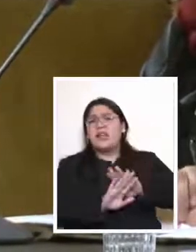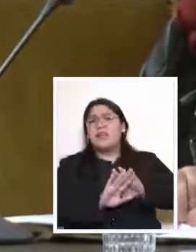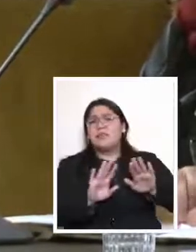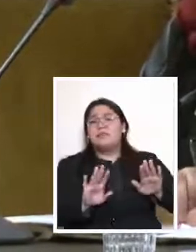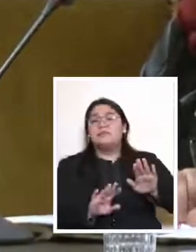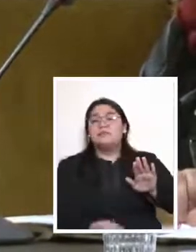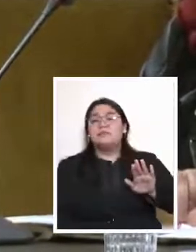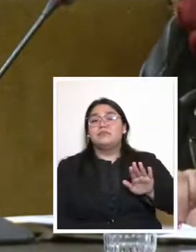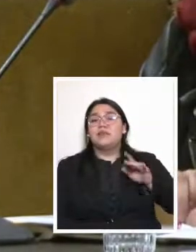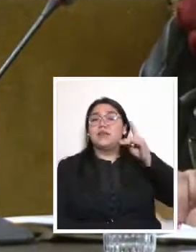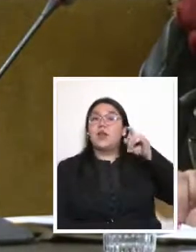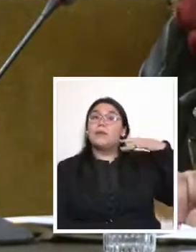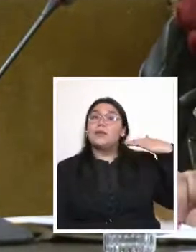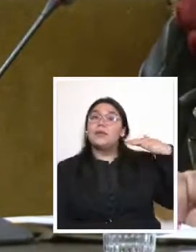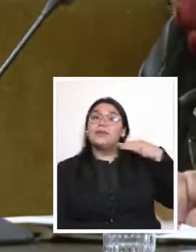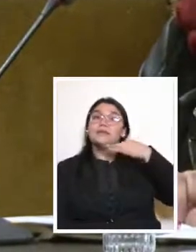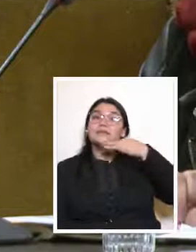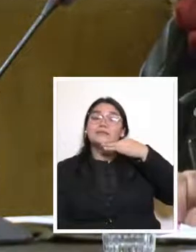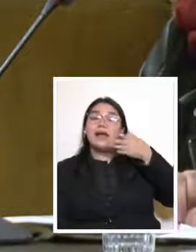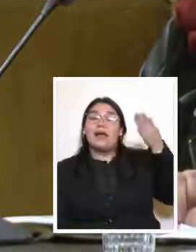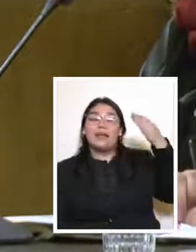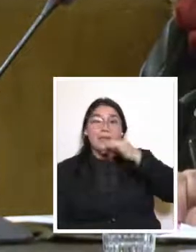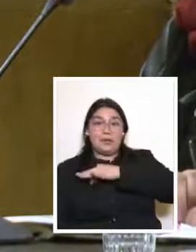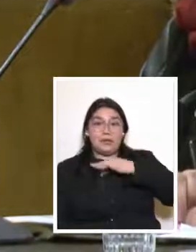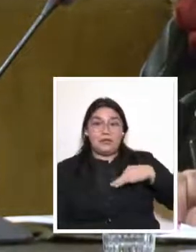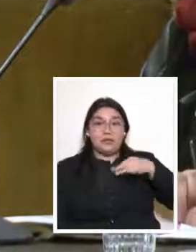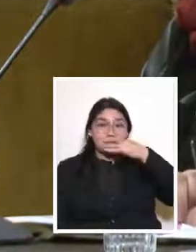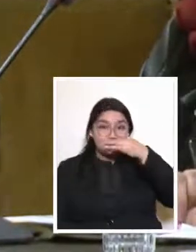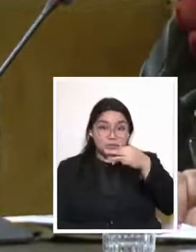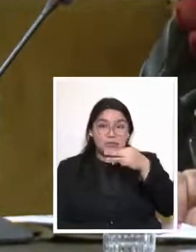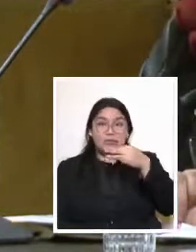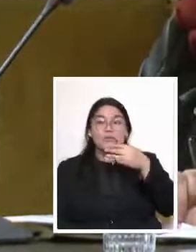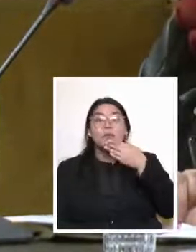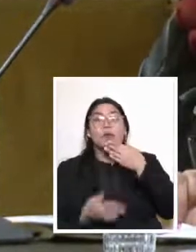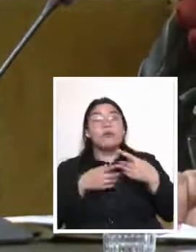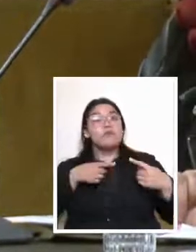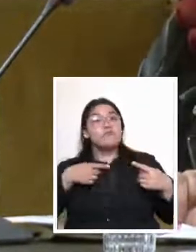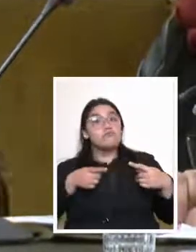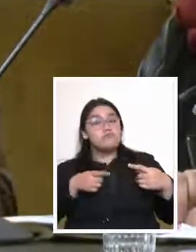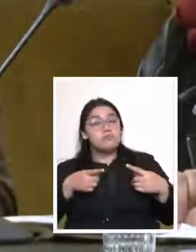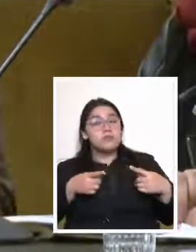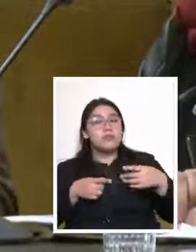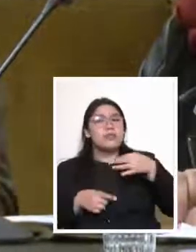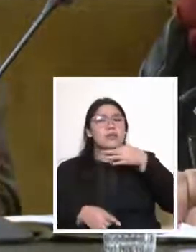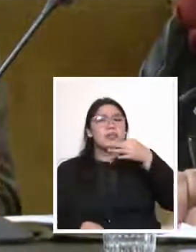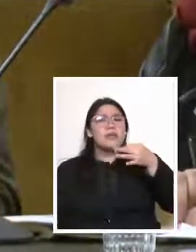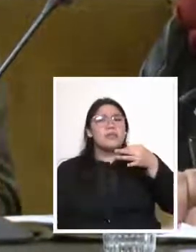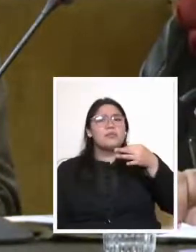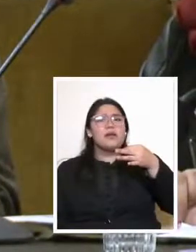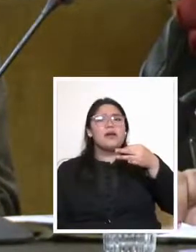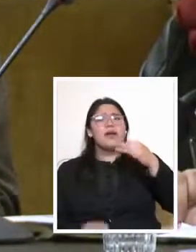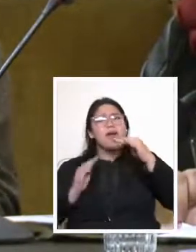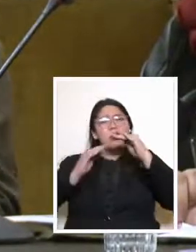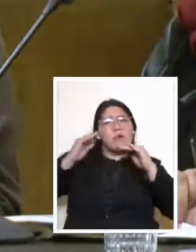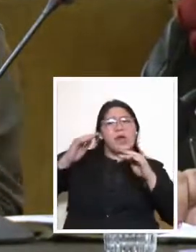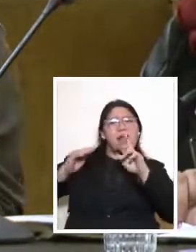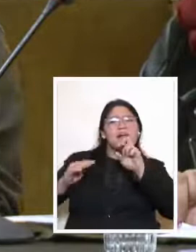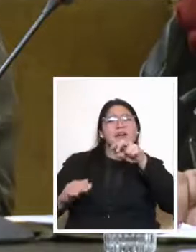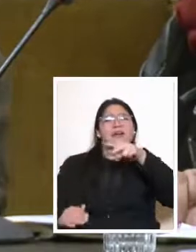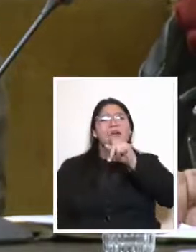quiero reiterar lo que dijo el ministro Ávila. En el debate, cuando se propuso esto de suspender el ranking, suspender el